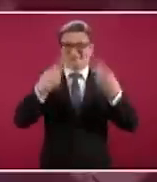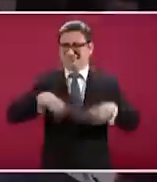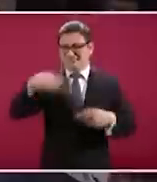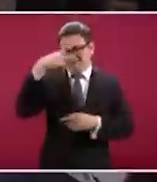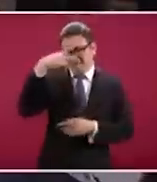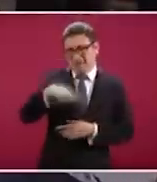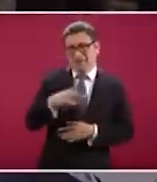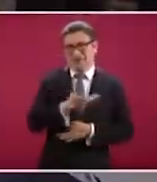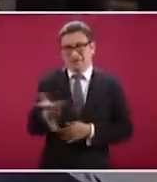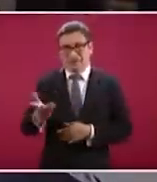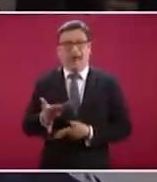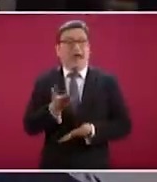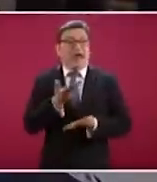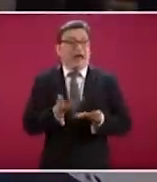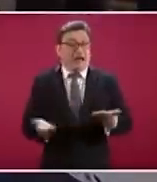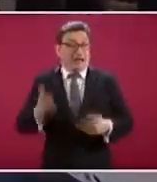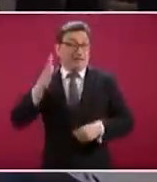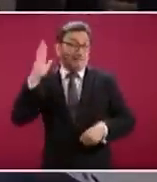más ahora,